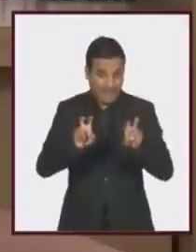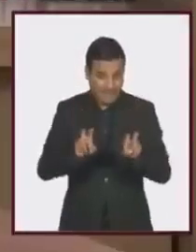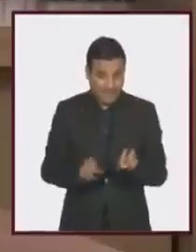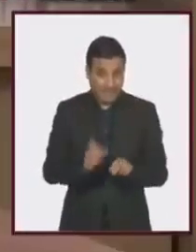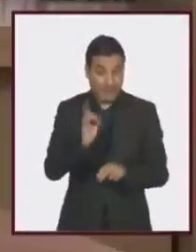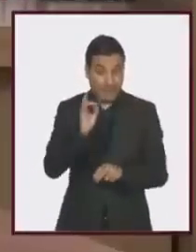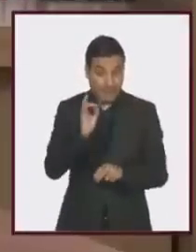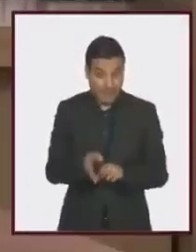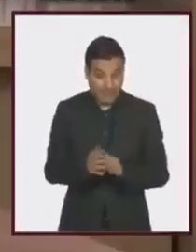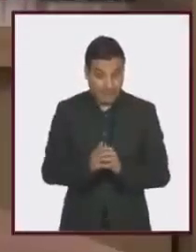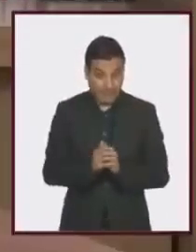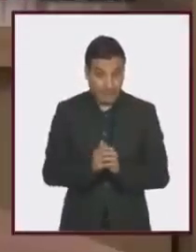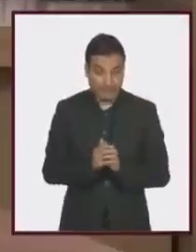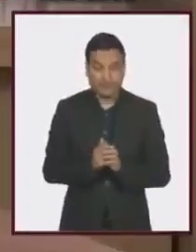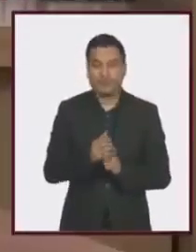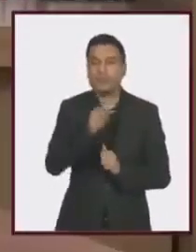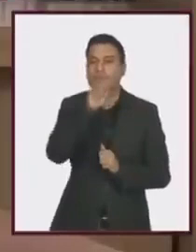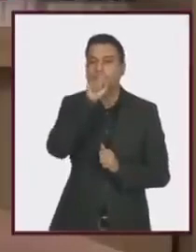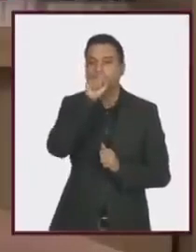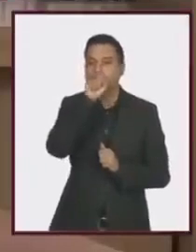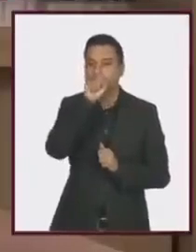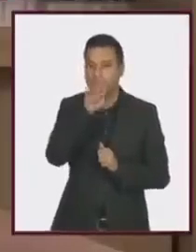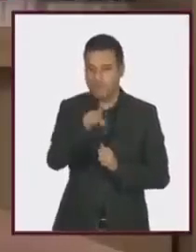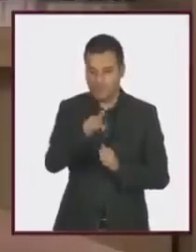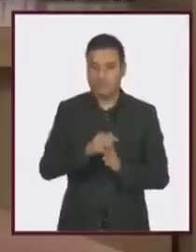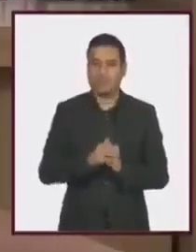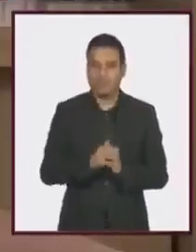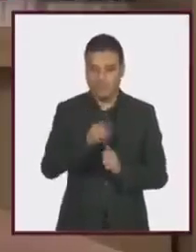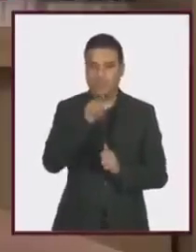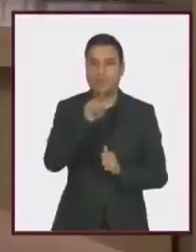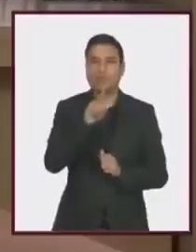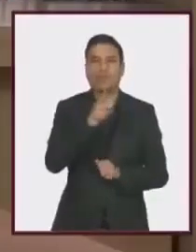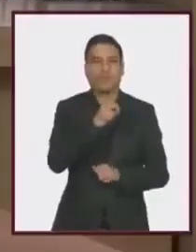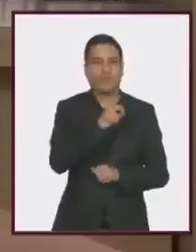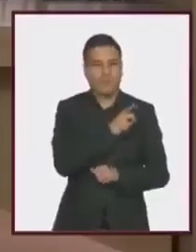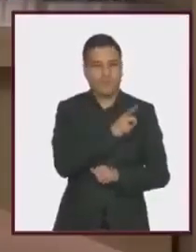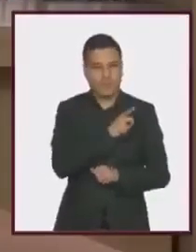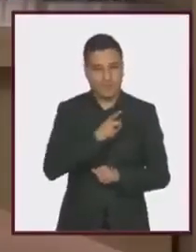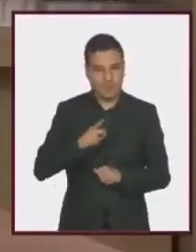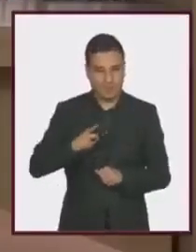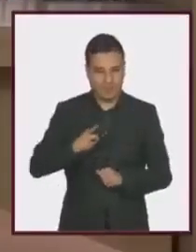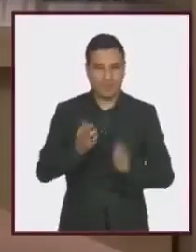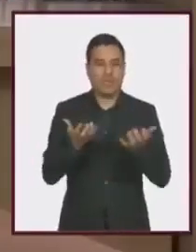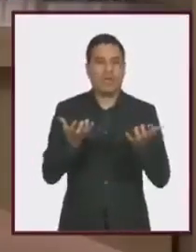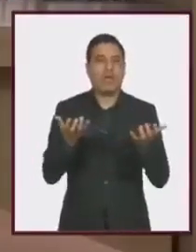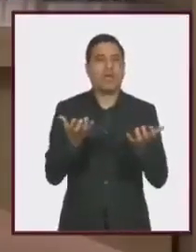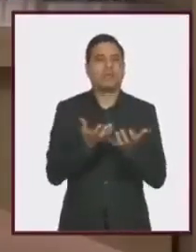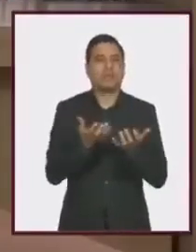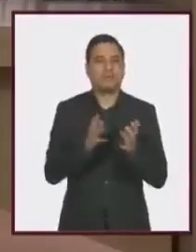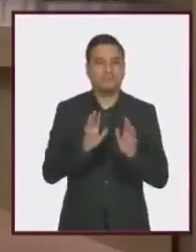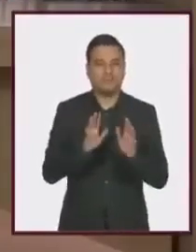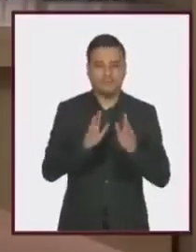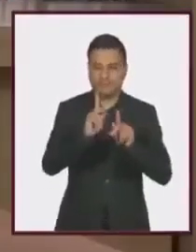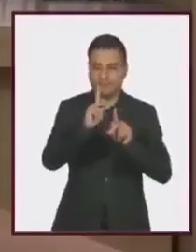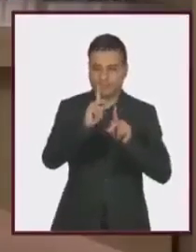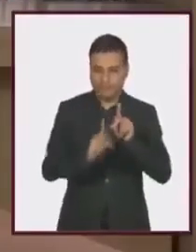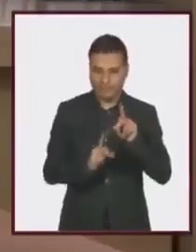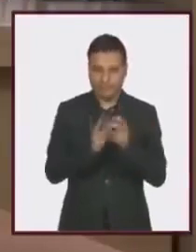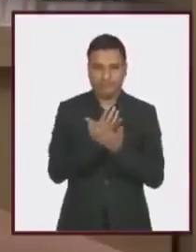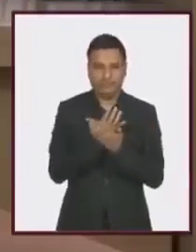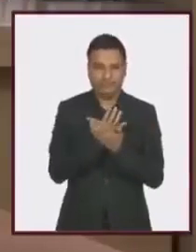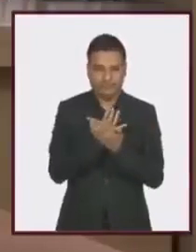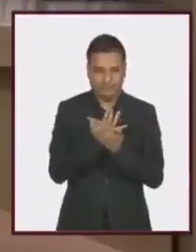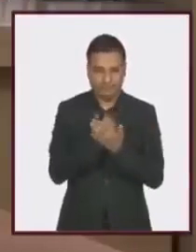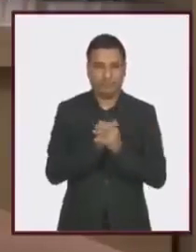que hacer una secuenciación de estos contenidos y tienen que establecerles una